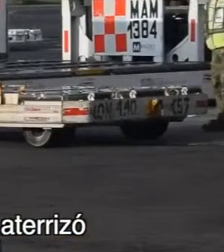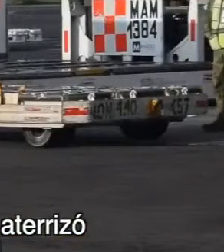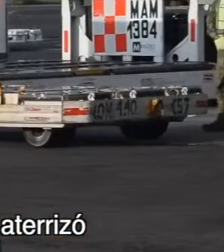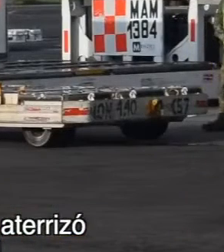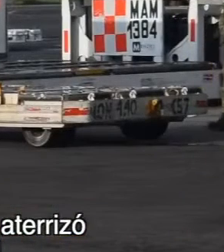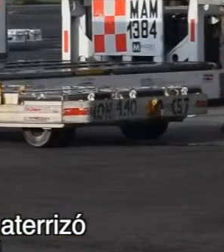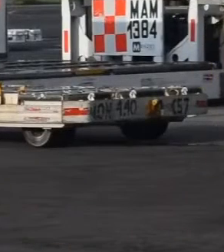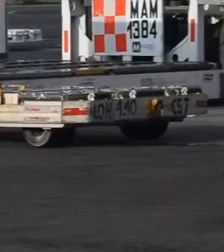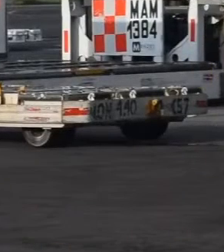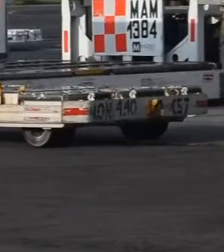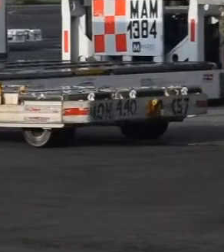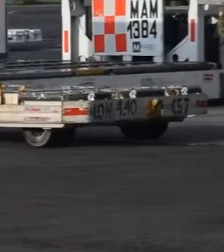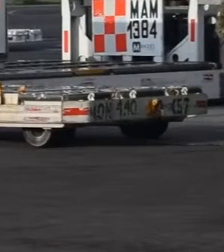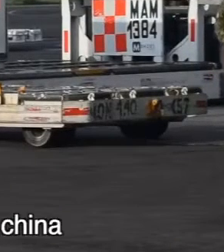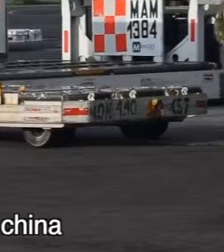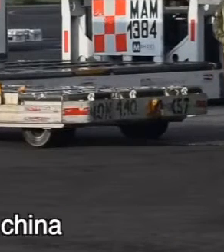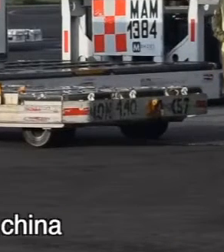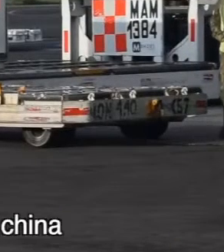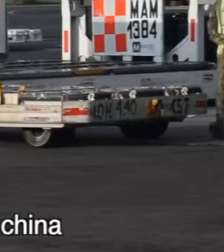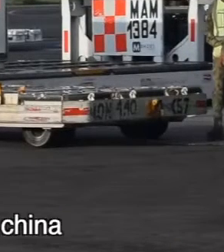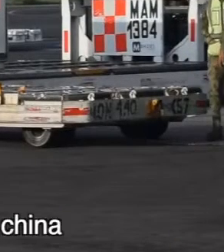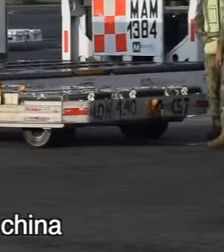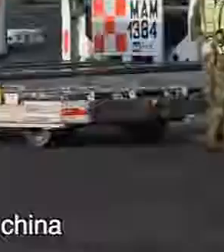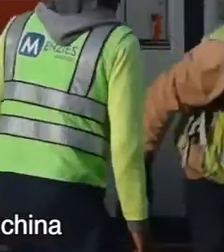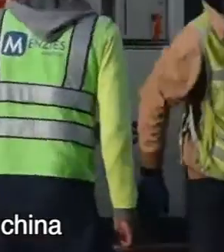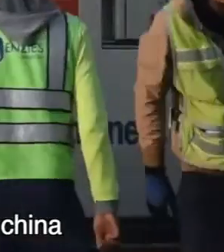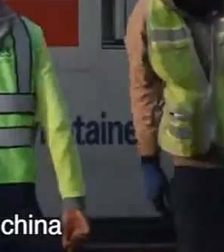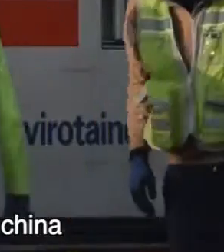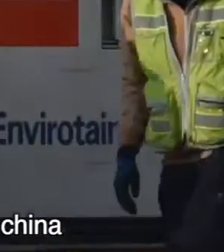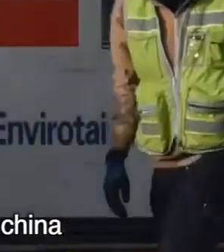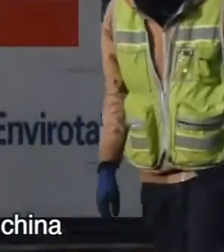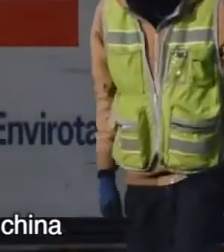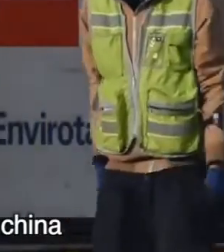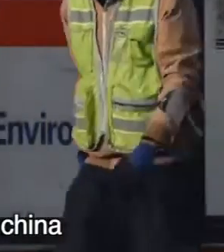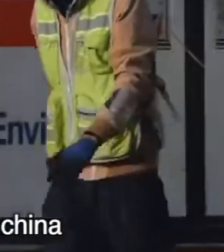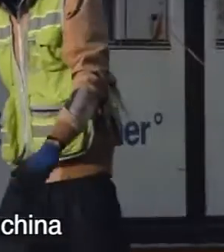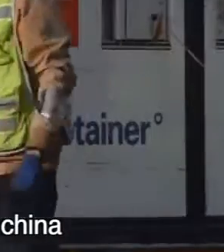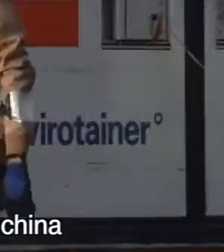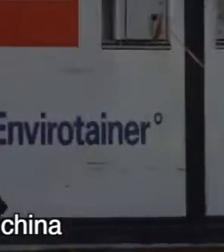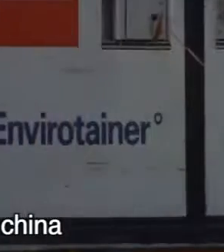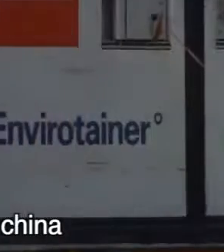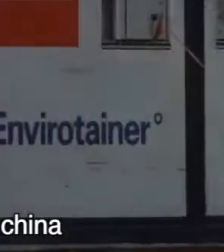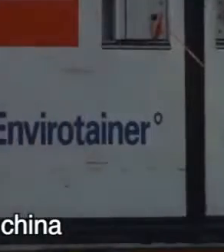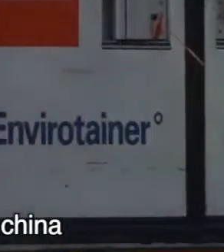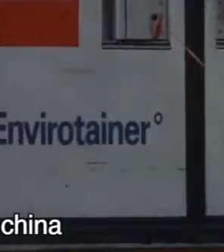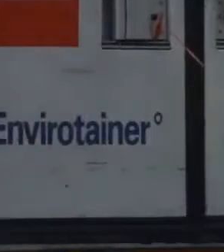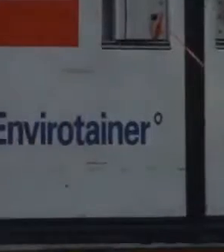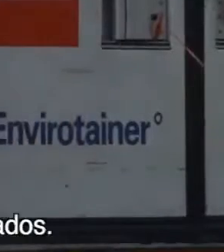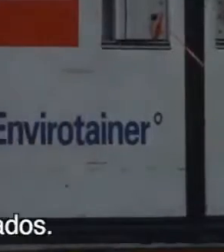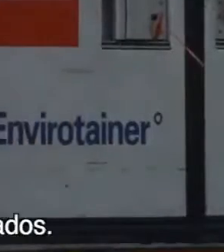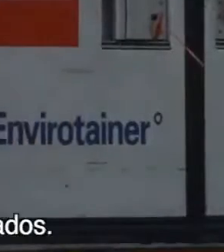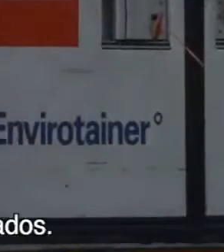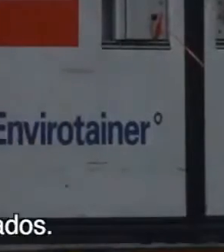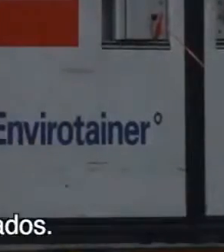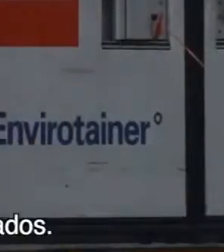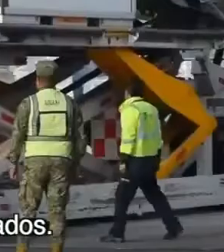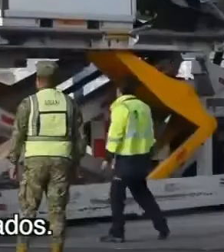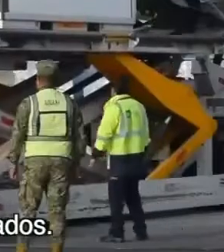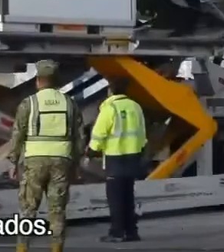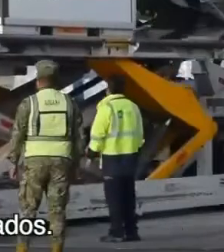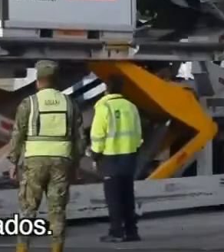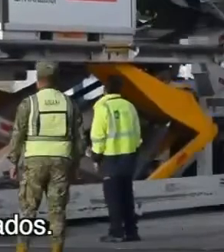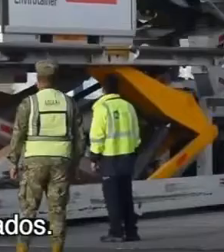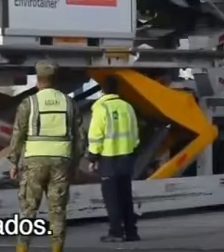del AICM. Con la entrega de este jueves, la farmacéutica china ha enviado a territorio nacional un total de